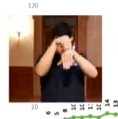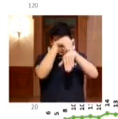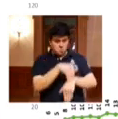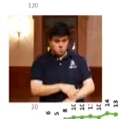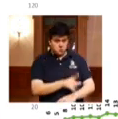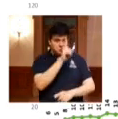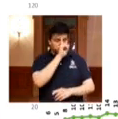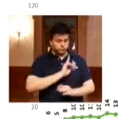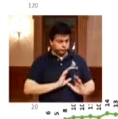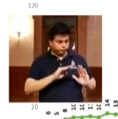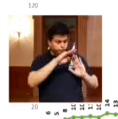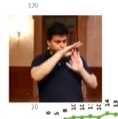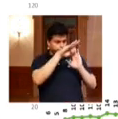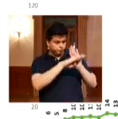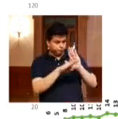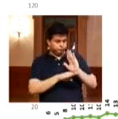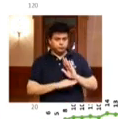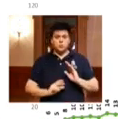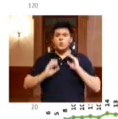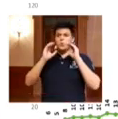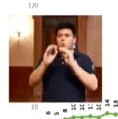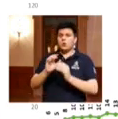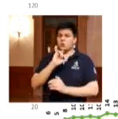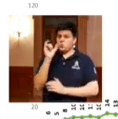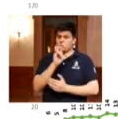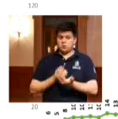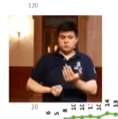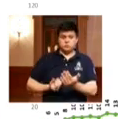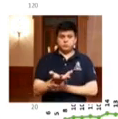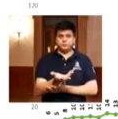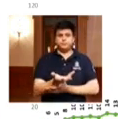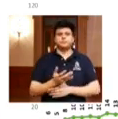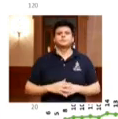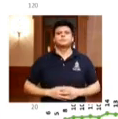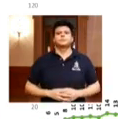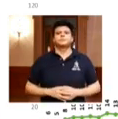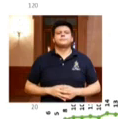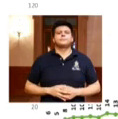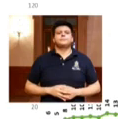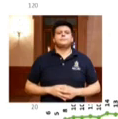siguiendo las medidas de prevención al salir.